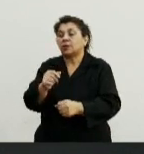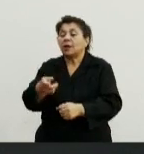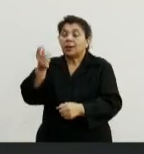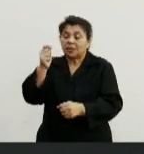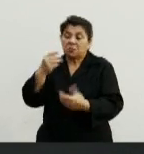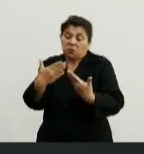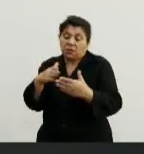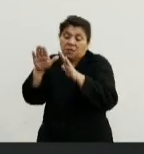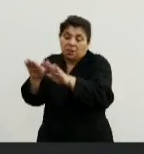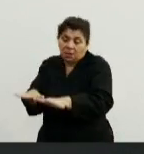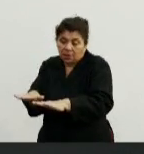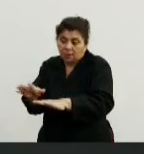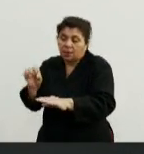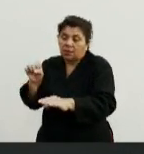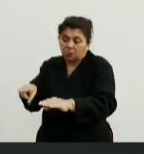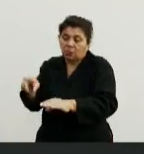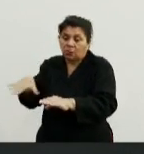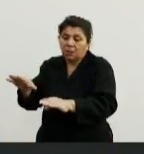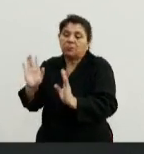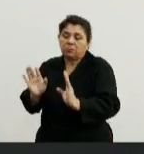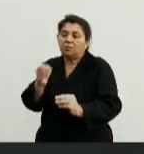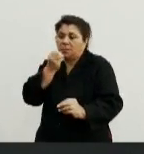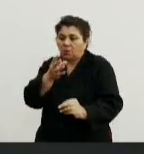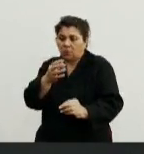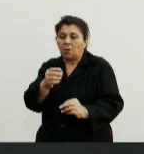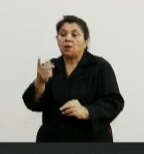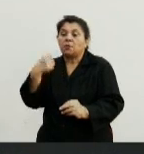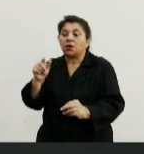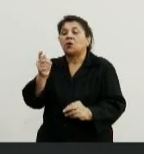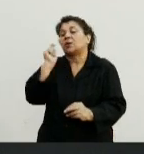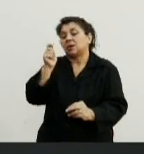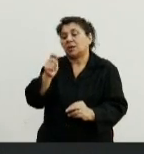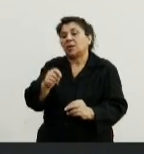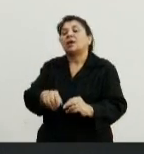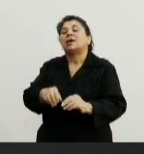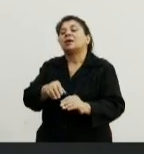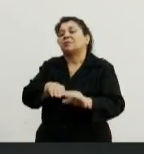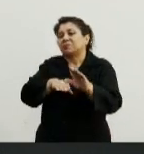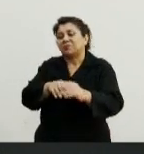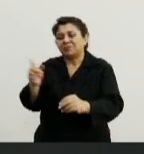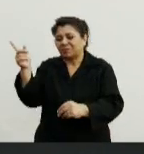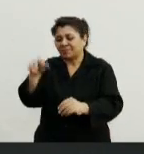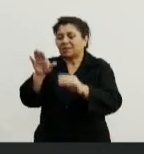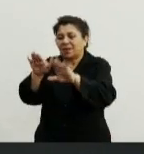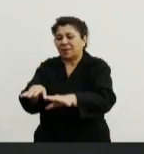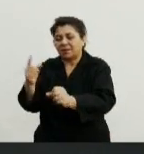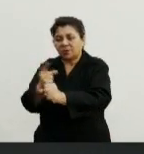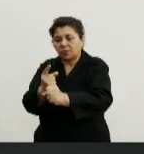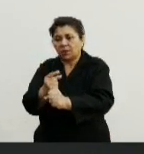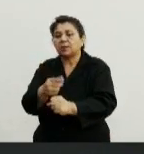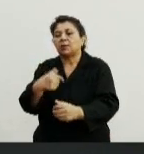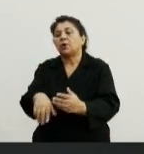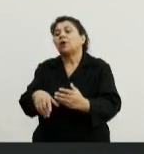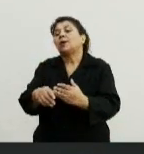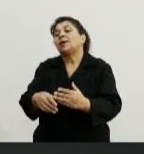dónde están por supuesto que estamos articulando y pedimos se pongan en contacto con el ministerio de gobierno a los teléfonos que están en los protocolos